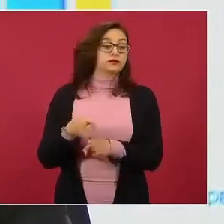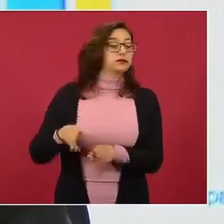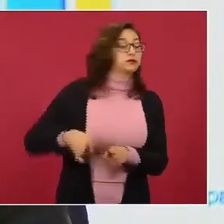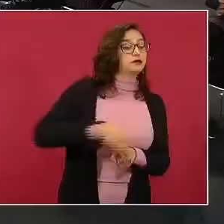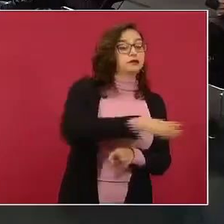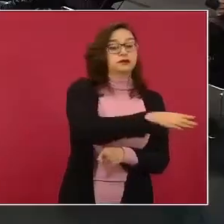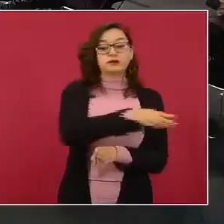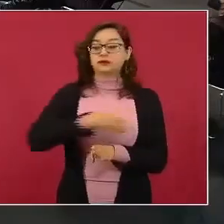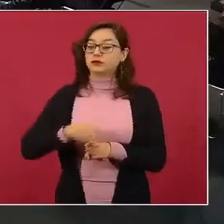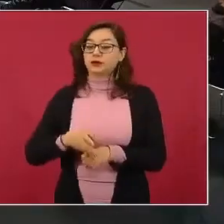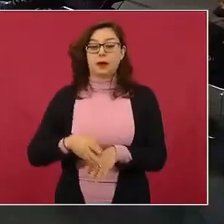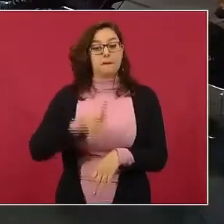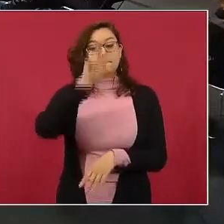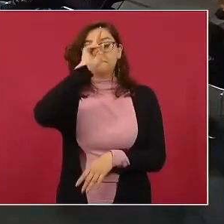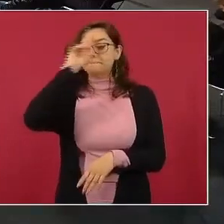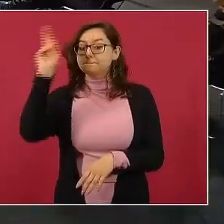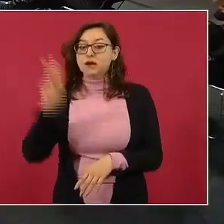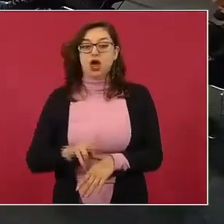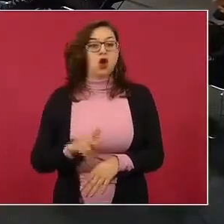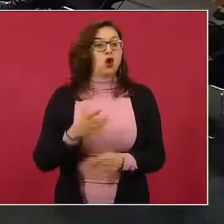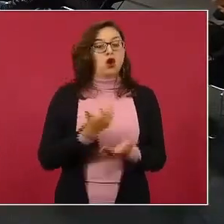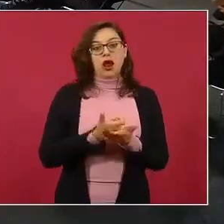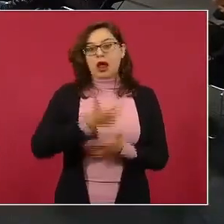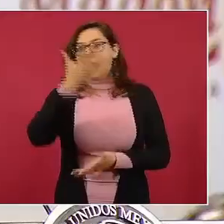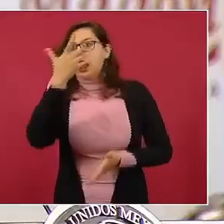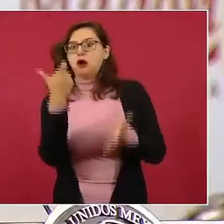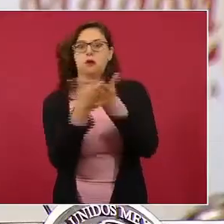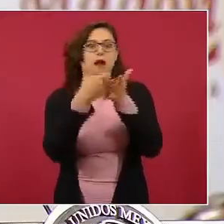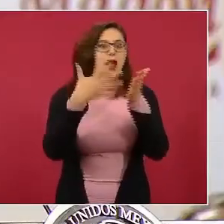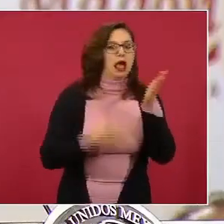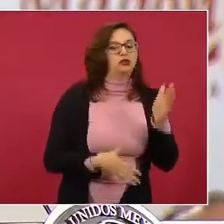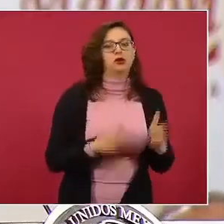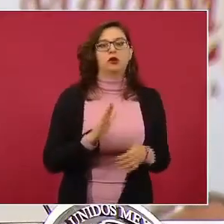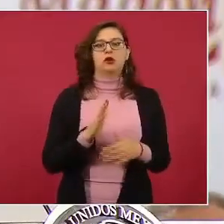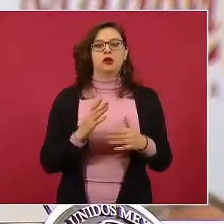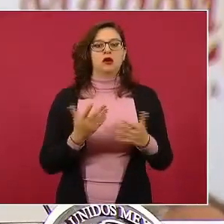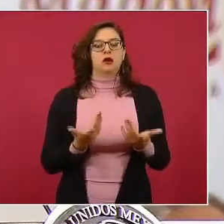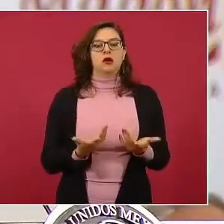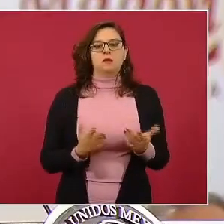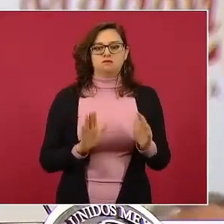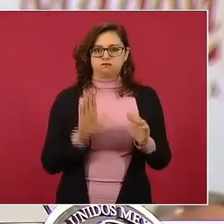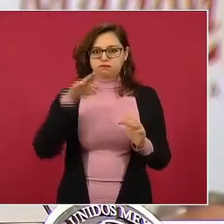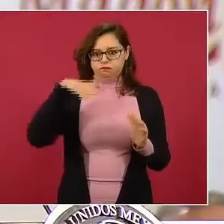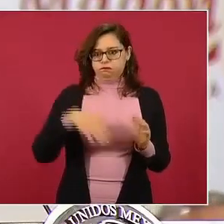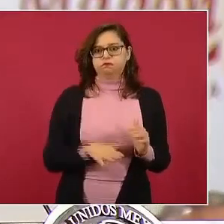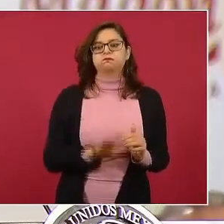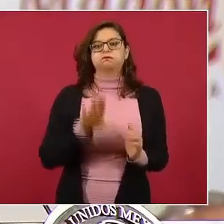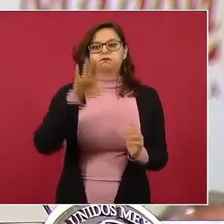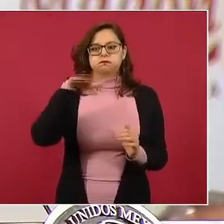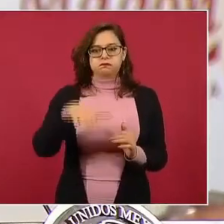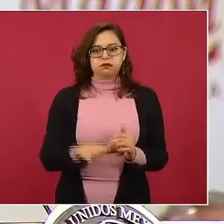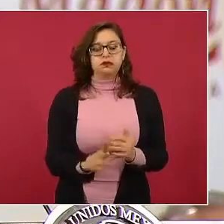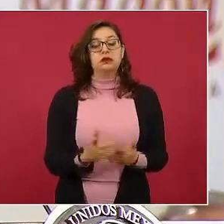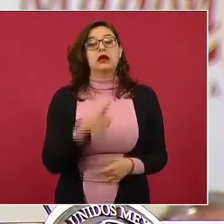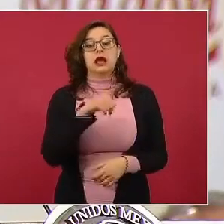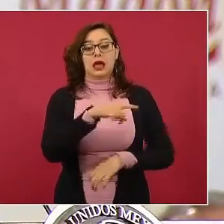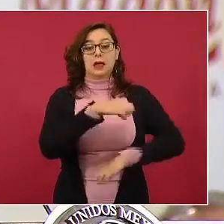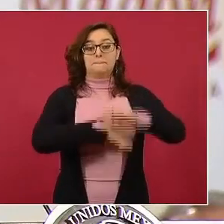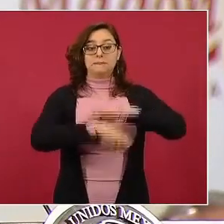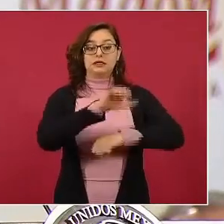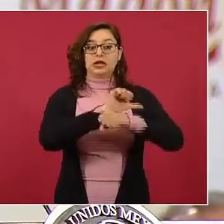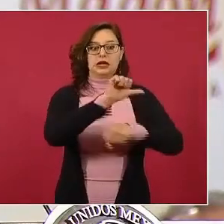bandazos hacia abajo y hacia arriba de este nuevo modelo que construyeron unas empresas argentinas para la